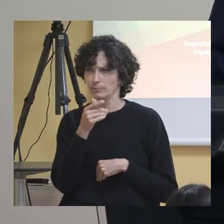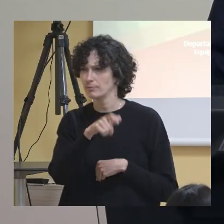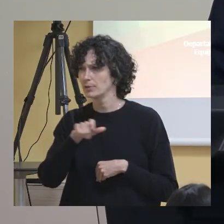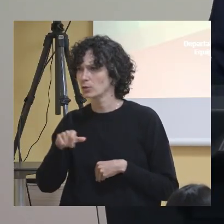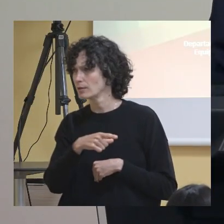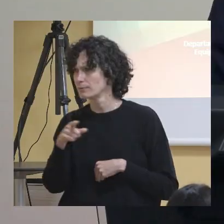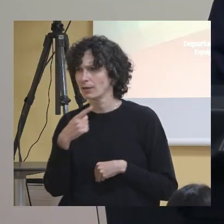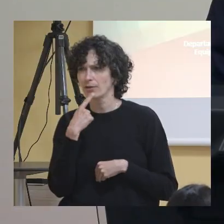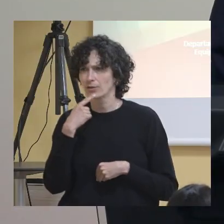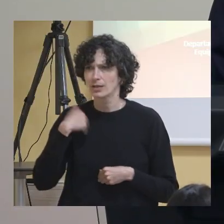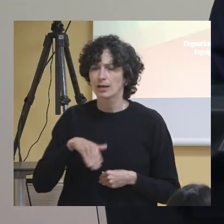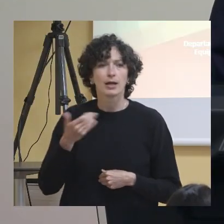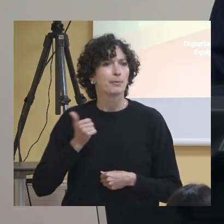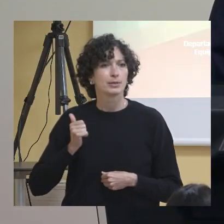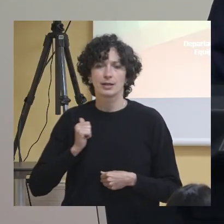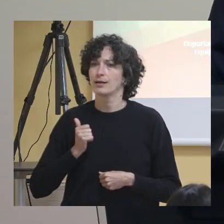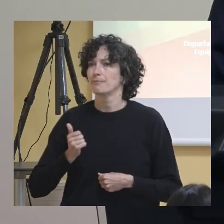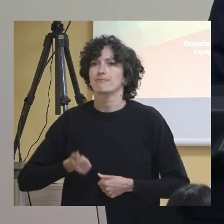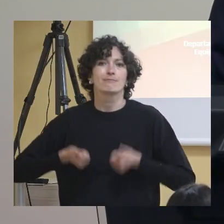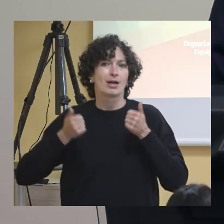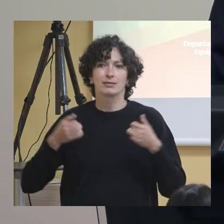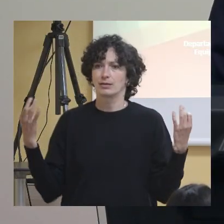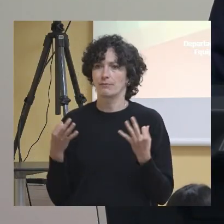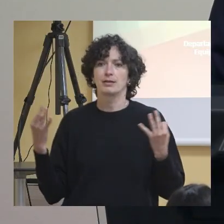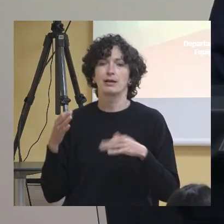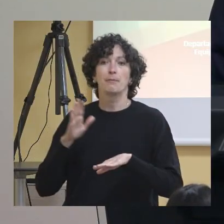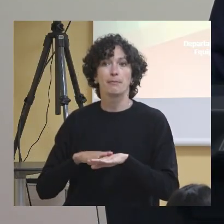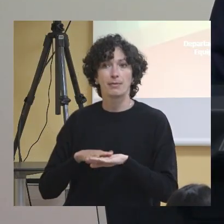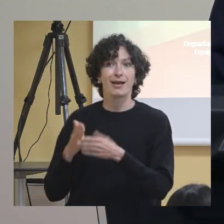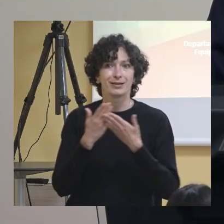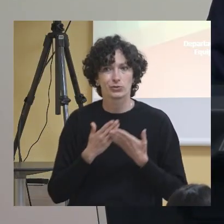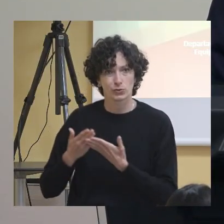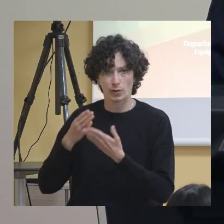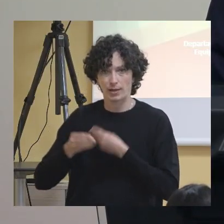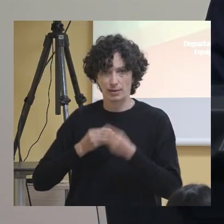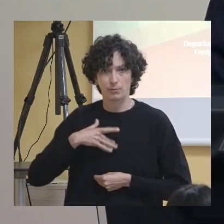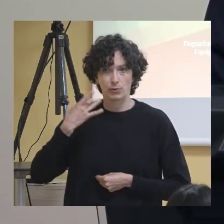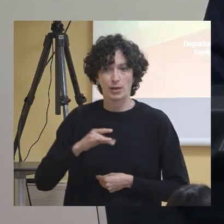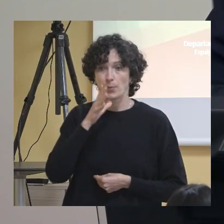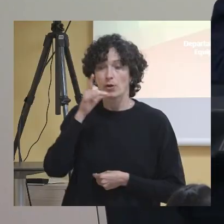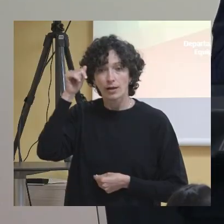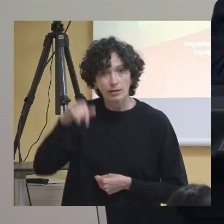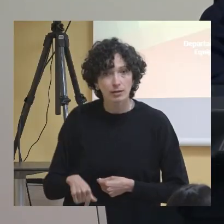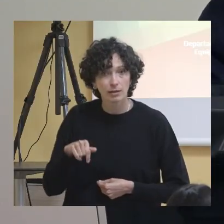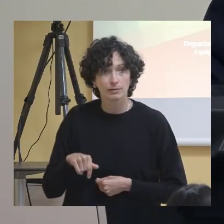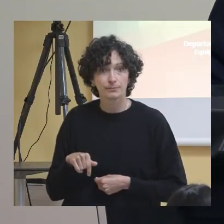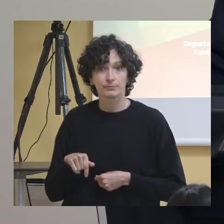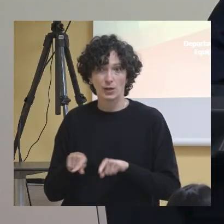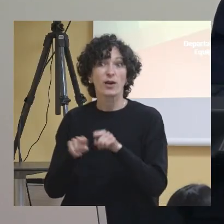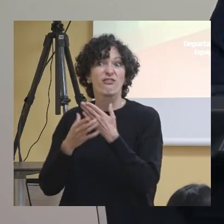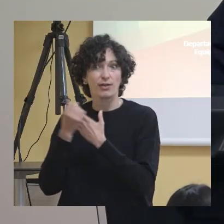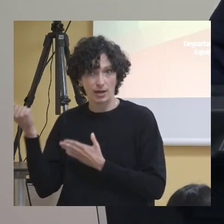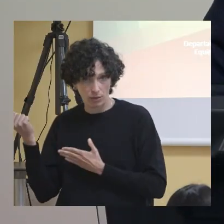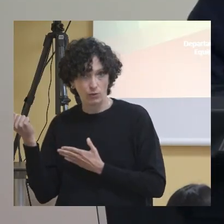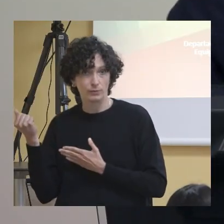aprovecharlo, debería ser aprovechado más precisamente para poder hacer estudios, porque tienen la oportunidad, como FEDER también, que